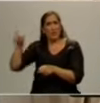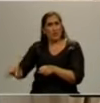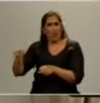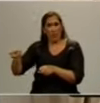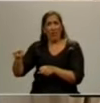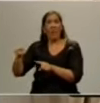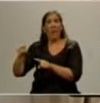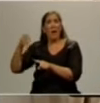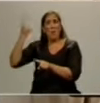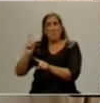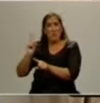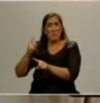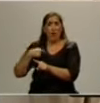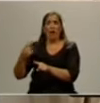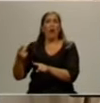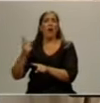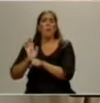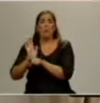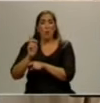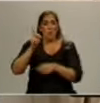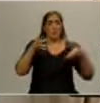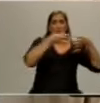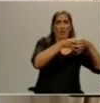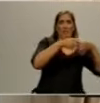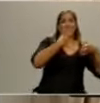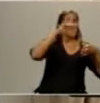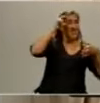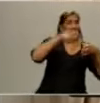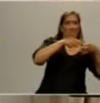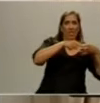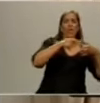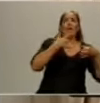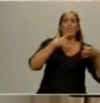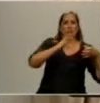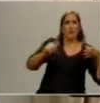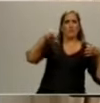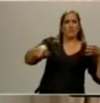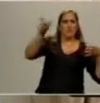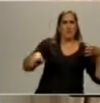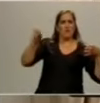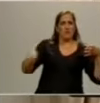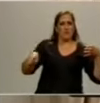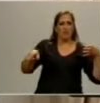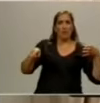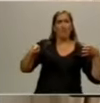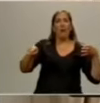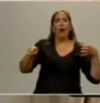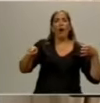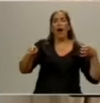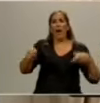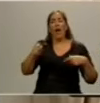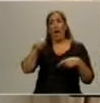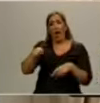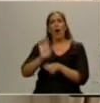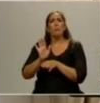sido denunciadas por los propios agentes de inteligencia que proveían de información al fiscal Nisman